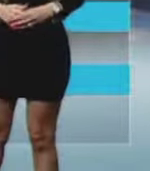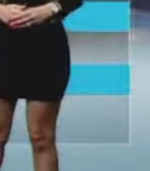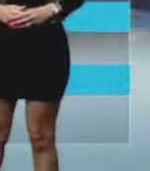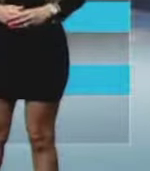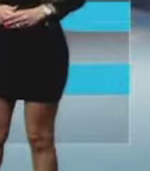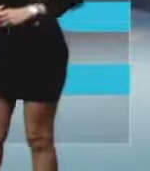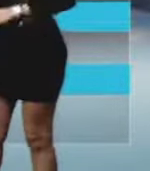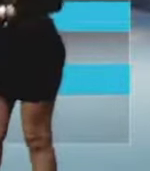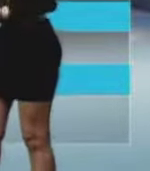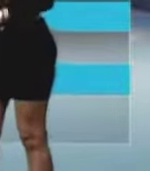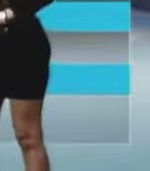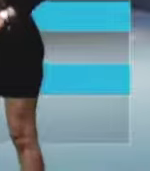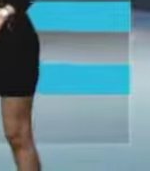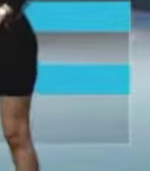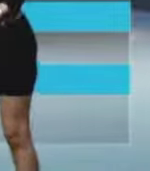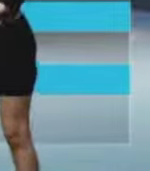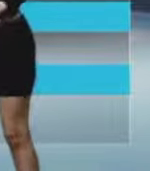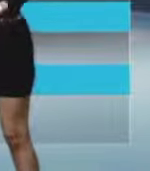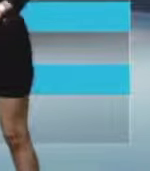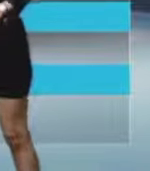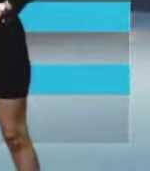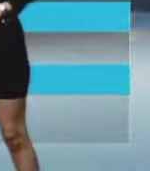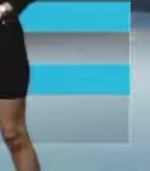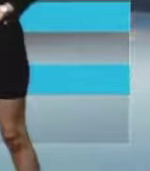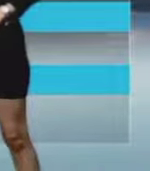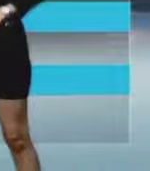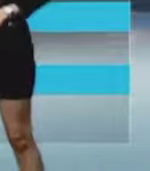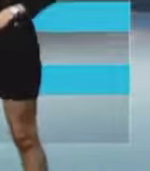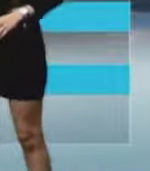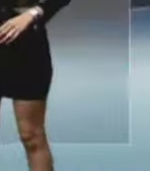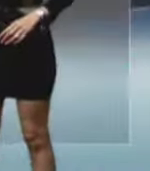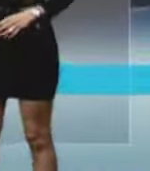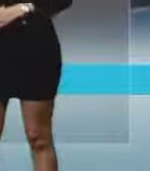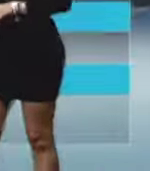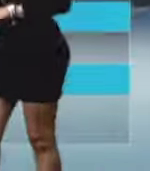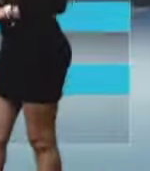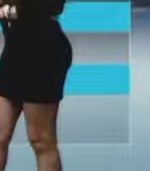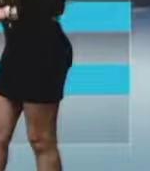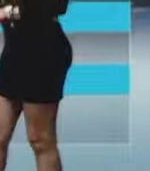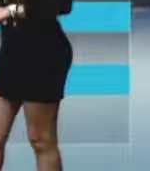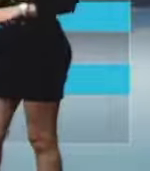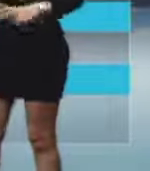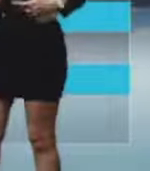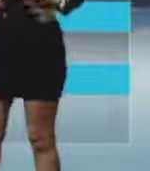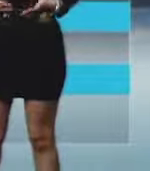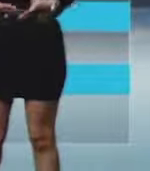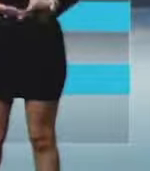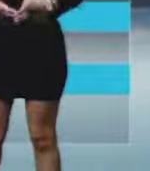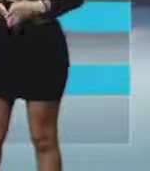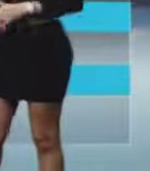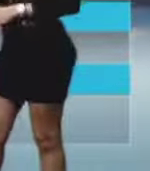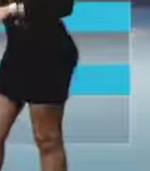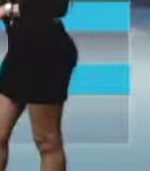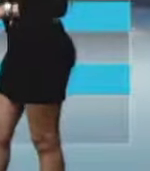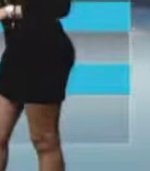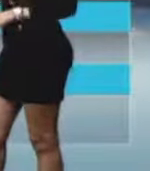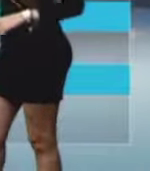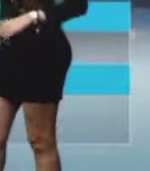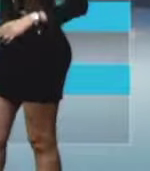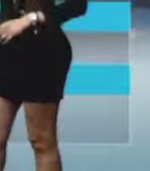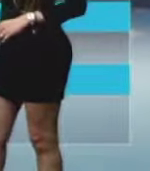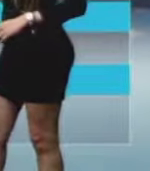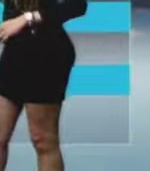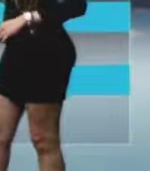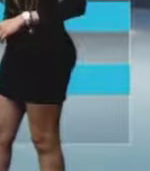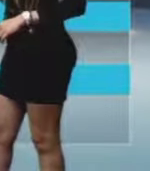de Totonicapán entre los 11 y los 22. Vamos a conocer las temperaturas de la Costa Sur. Regresa el calorcito para toda la Costa Sur entre